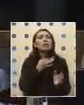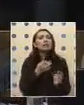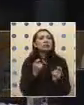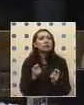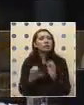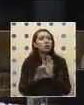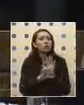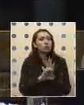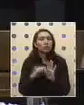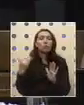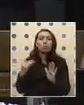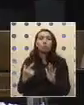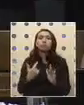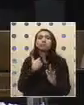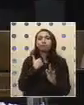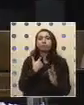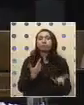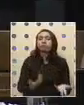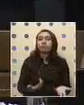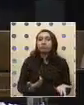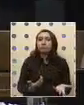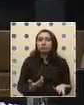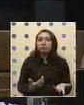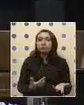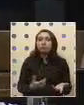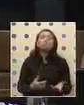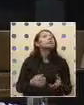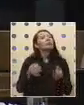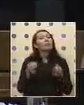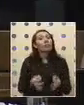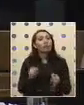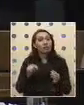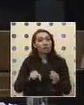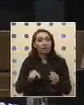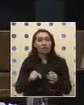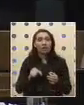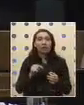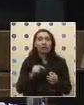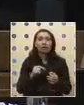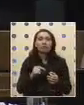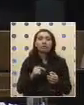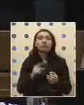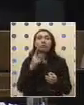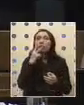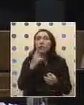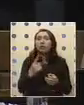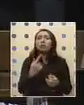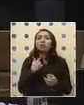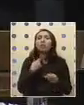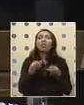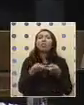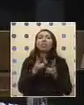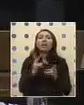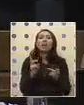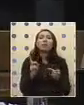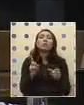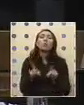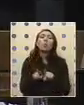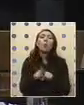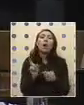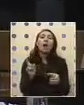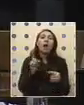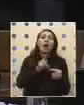constitucionales importantes que se van a ver afectadas. Concretamente, acá se va a haber visto afectado el derecho de asociación.